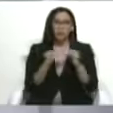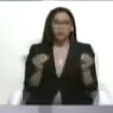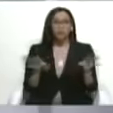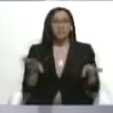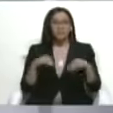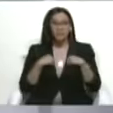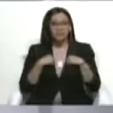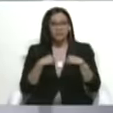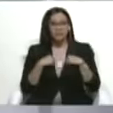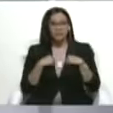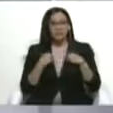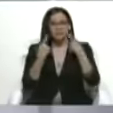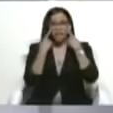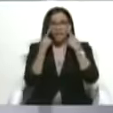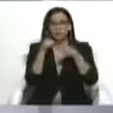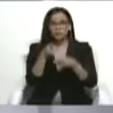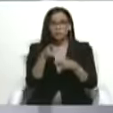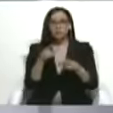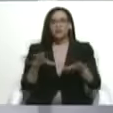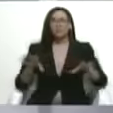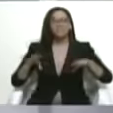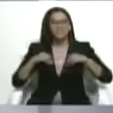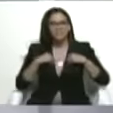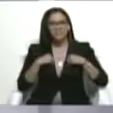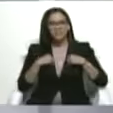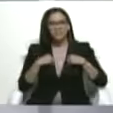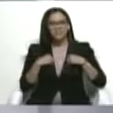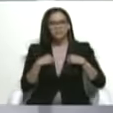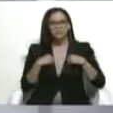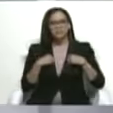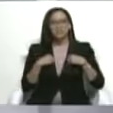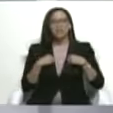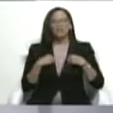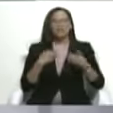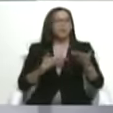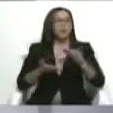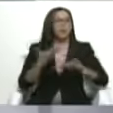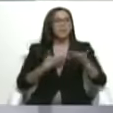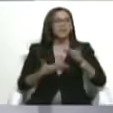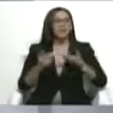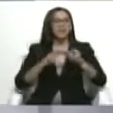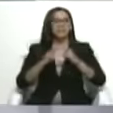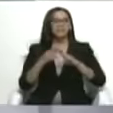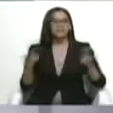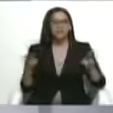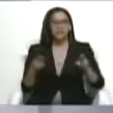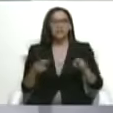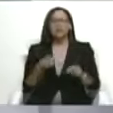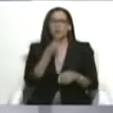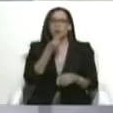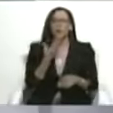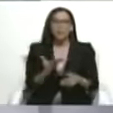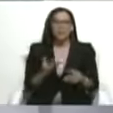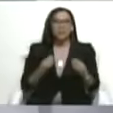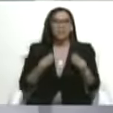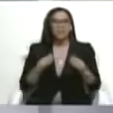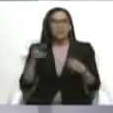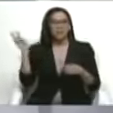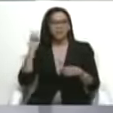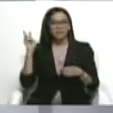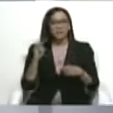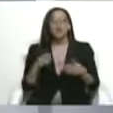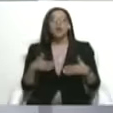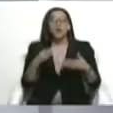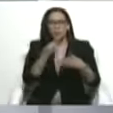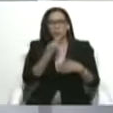clima, fíjate tú, el clima de convivencia pacífica, lo agradable que es vivir en Venezuela, lo